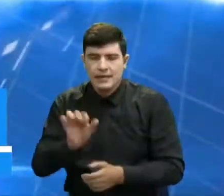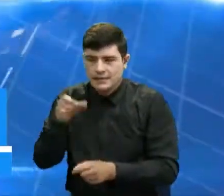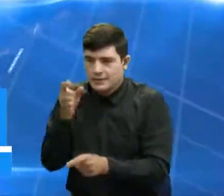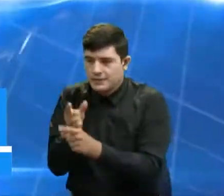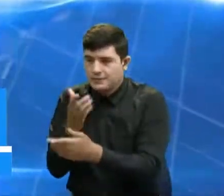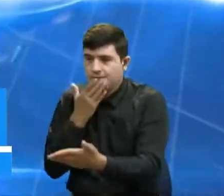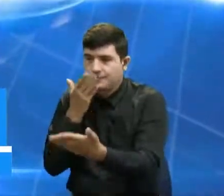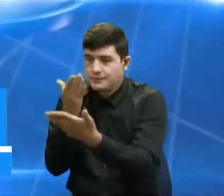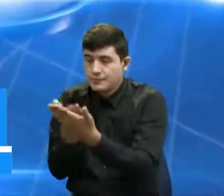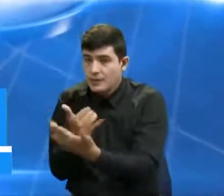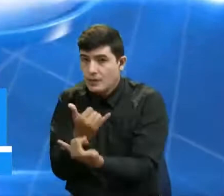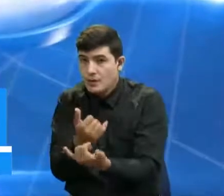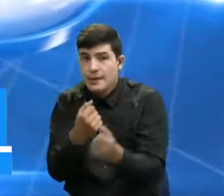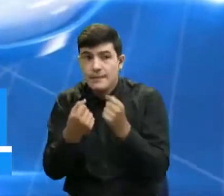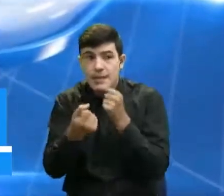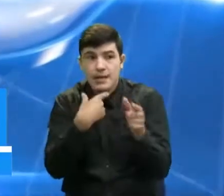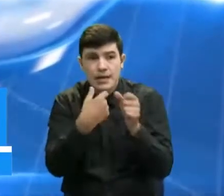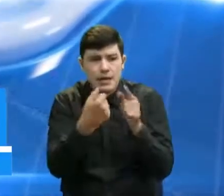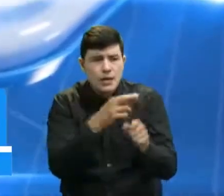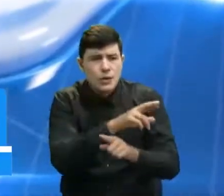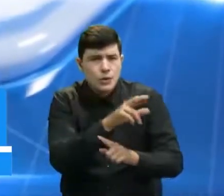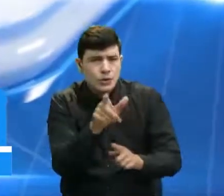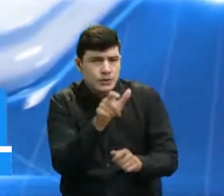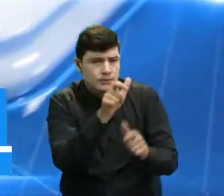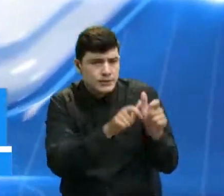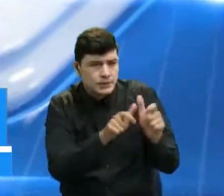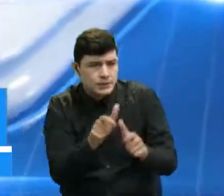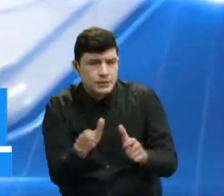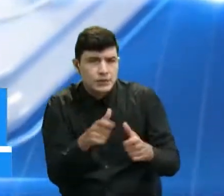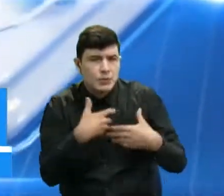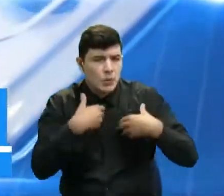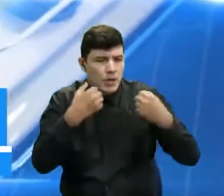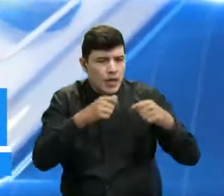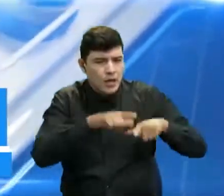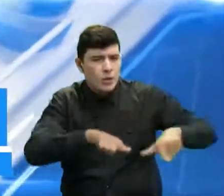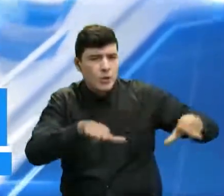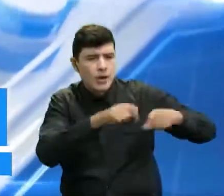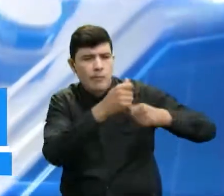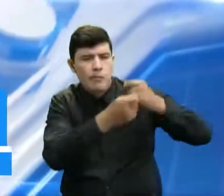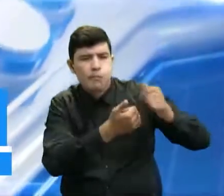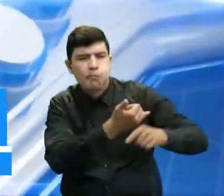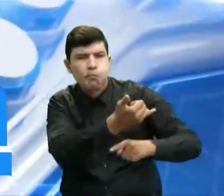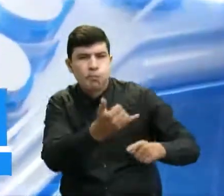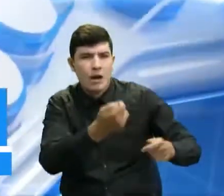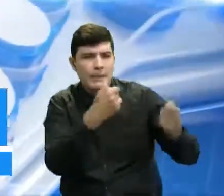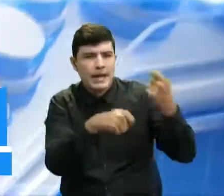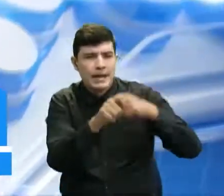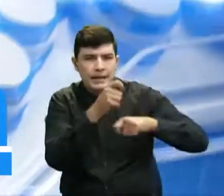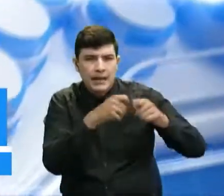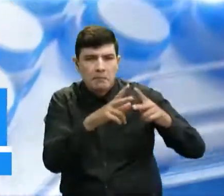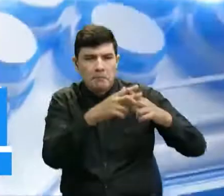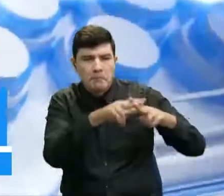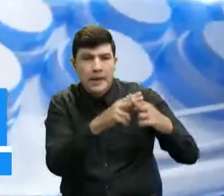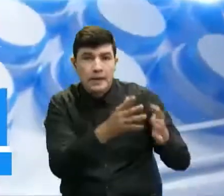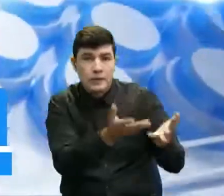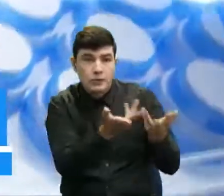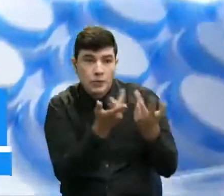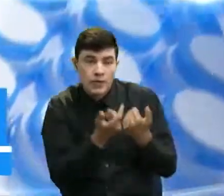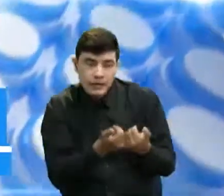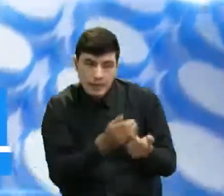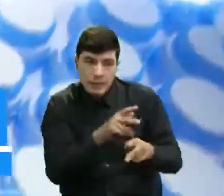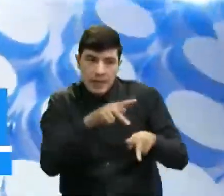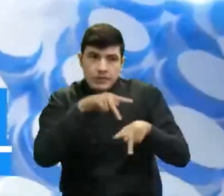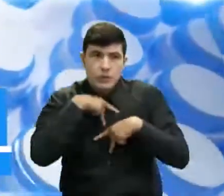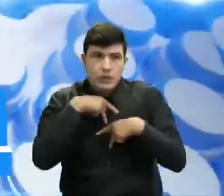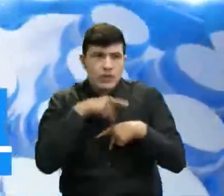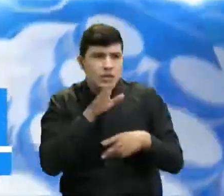del lugar, propietarios de diferentes lugares donde venden repuestos, para que nos comenten específicamente de manera